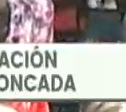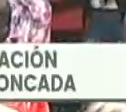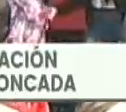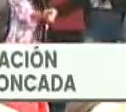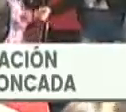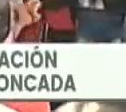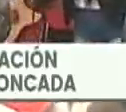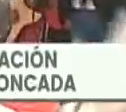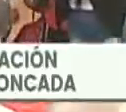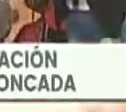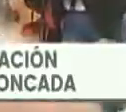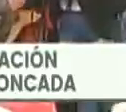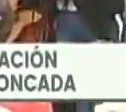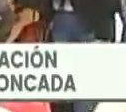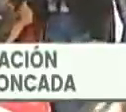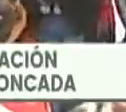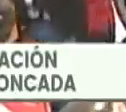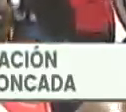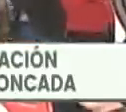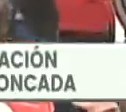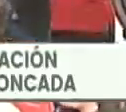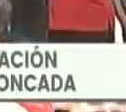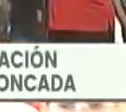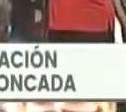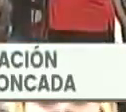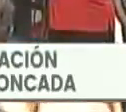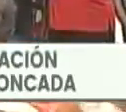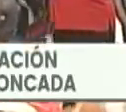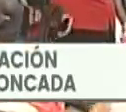Cantando el sol esta mañana,